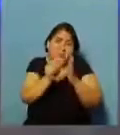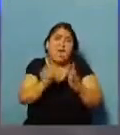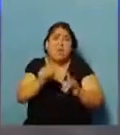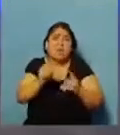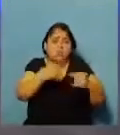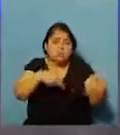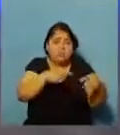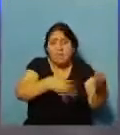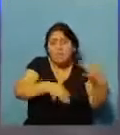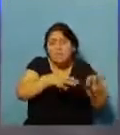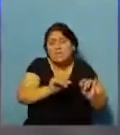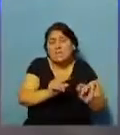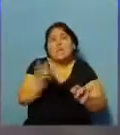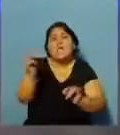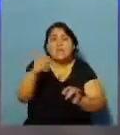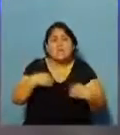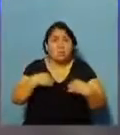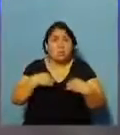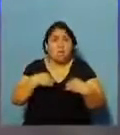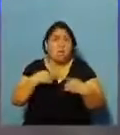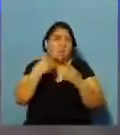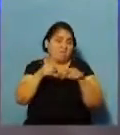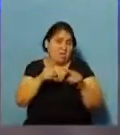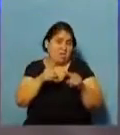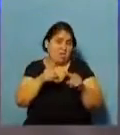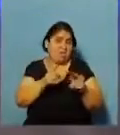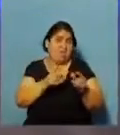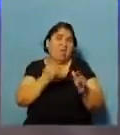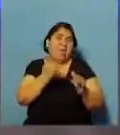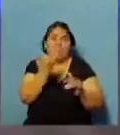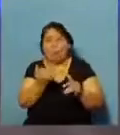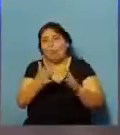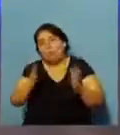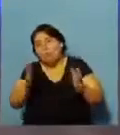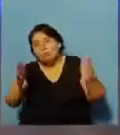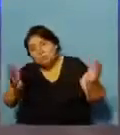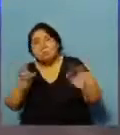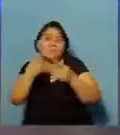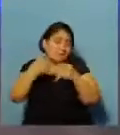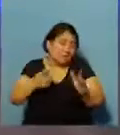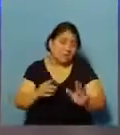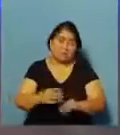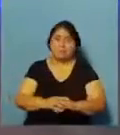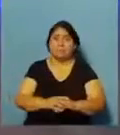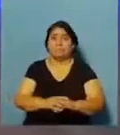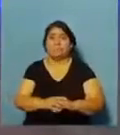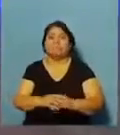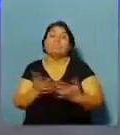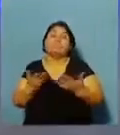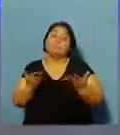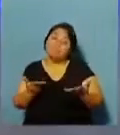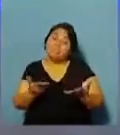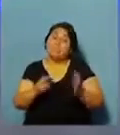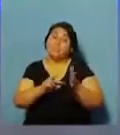que traen, ¿no?, ropa de diferentes tallas. Y esto causa, hasta como decía el informe, también en algunos casos problemas